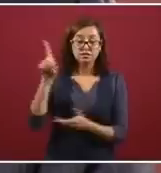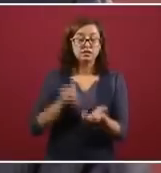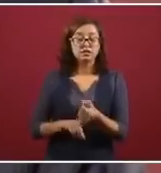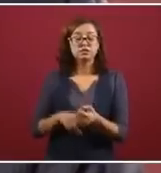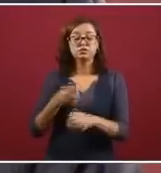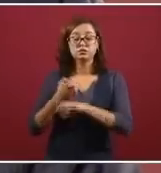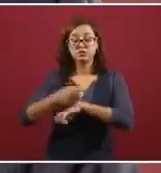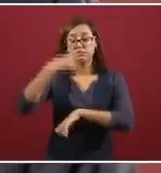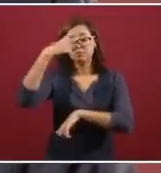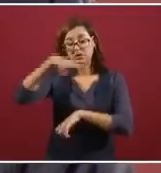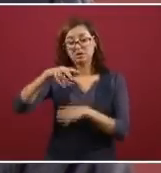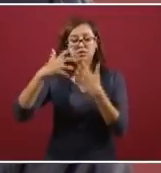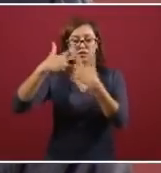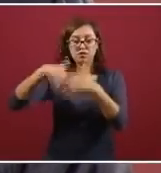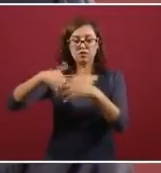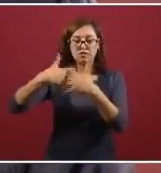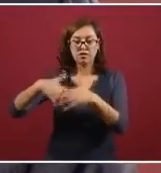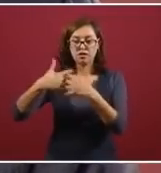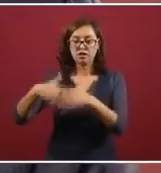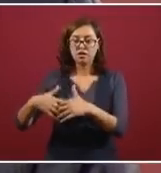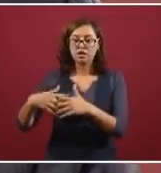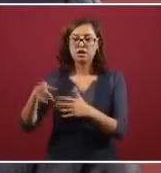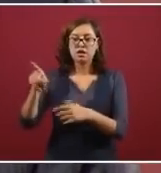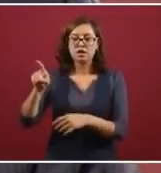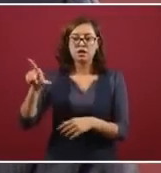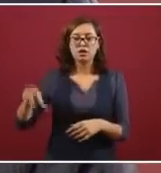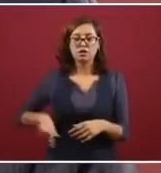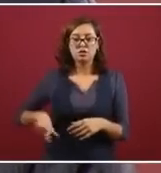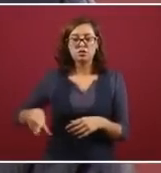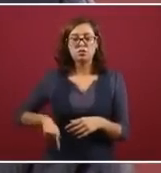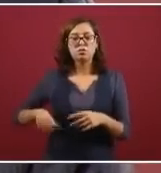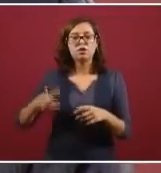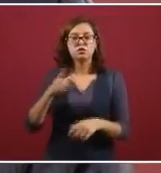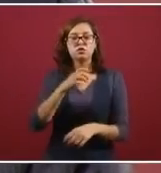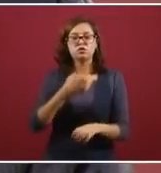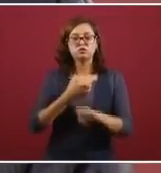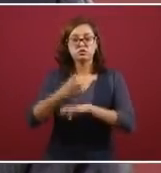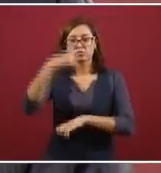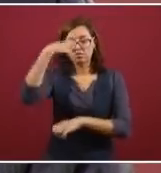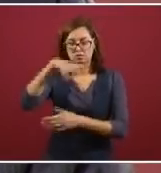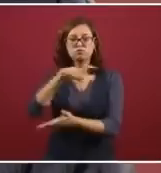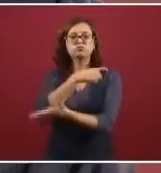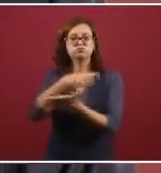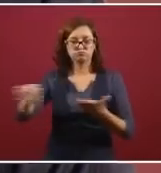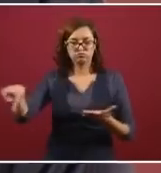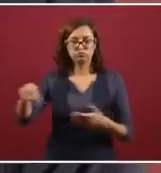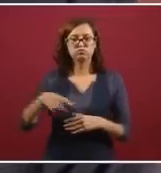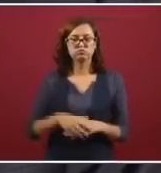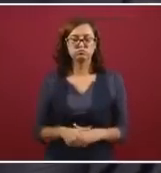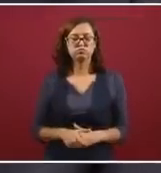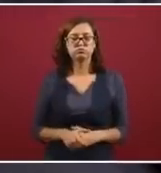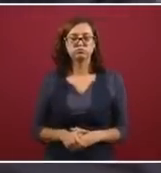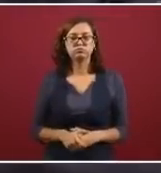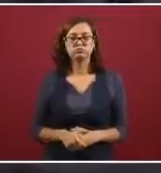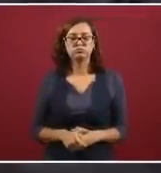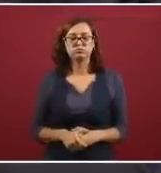vendieron al gobierno del Estado de México. Por eso